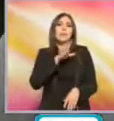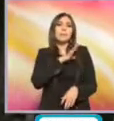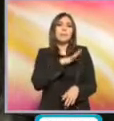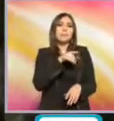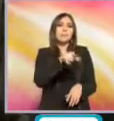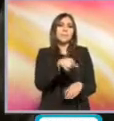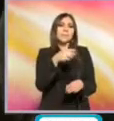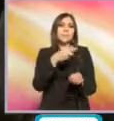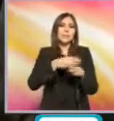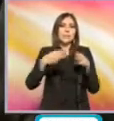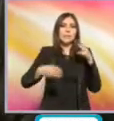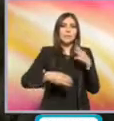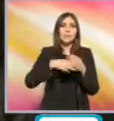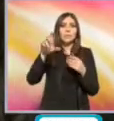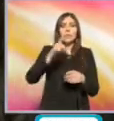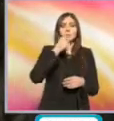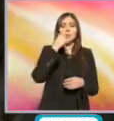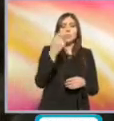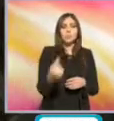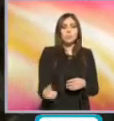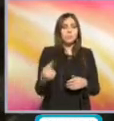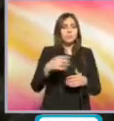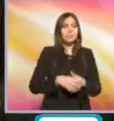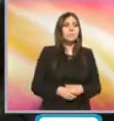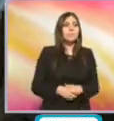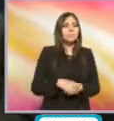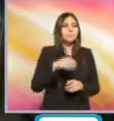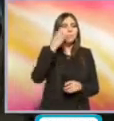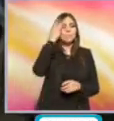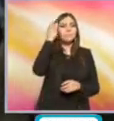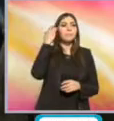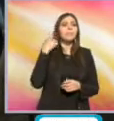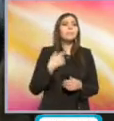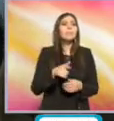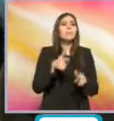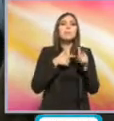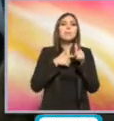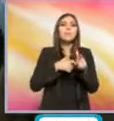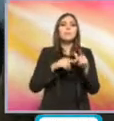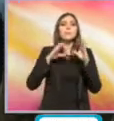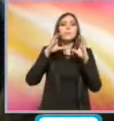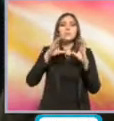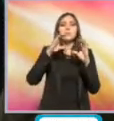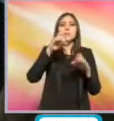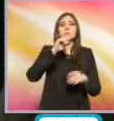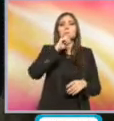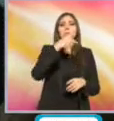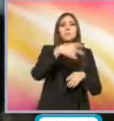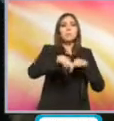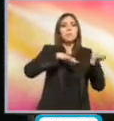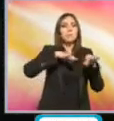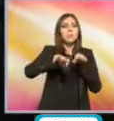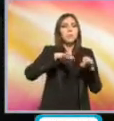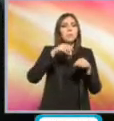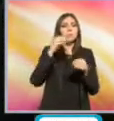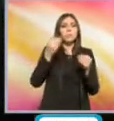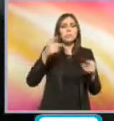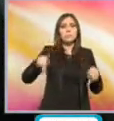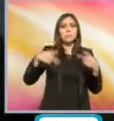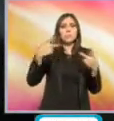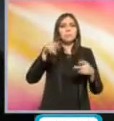existía desde ese entonces. ¿Y se sigue conservando la profesión del afilador?